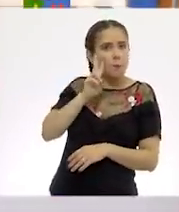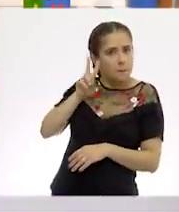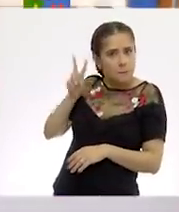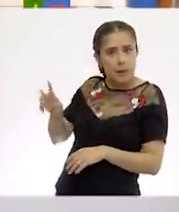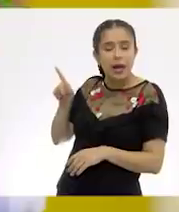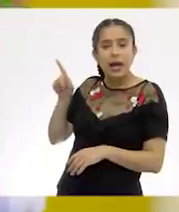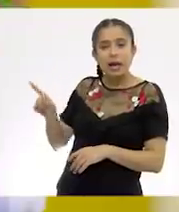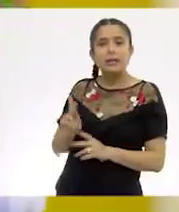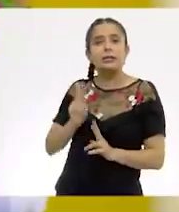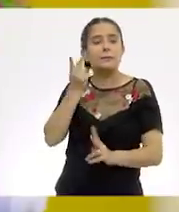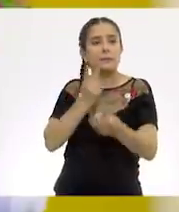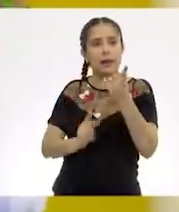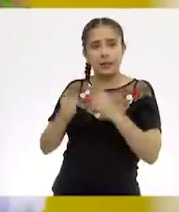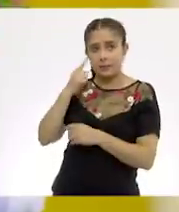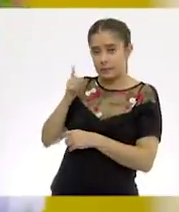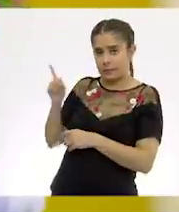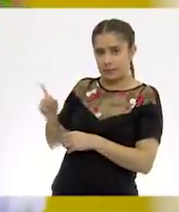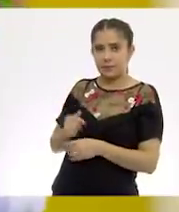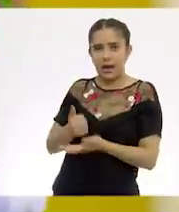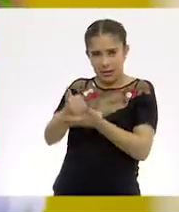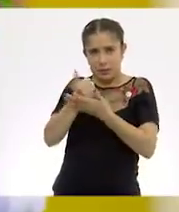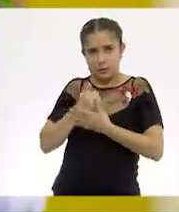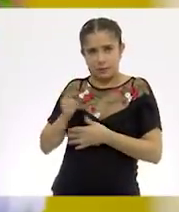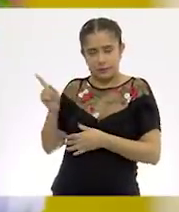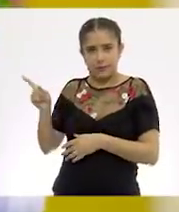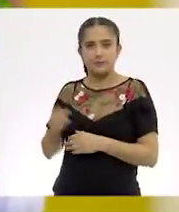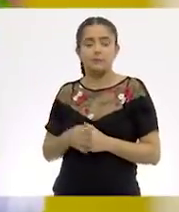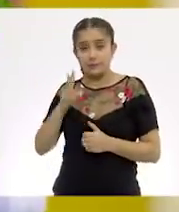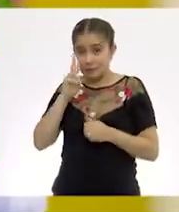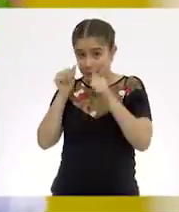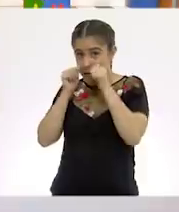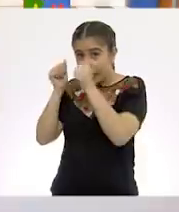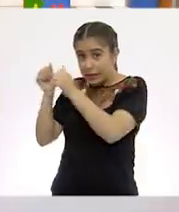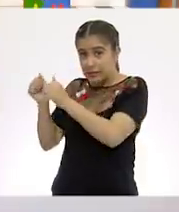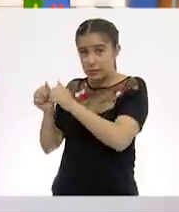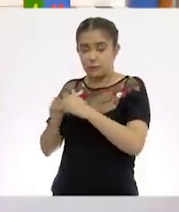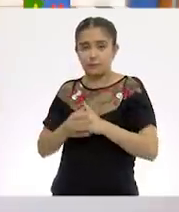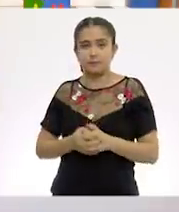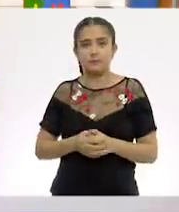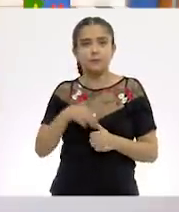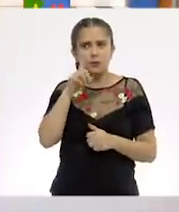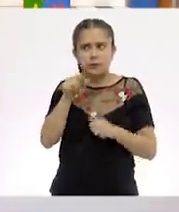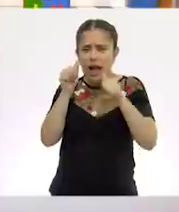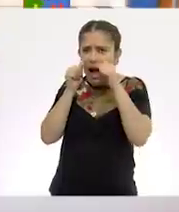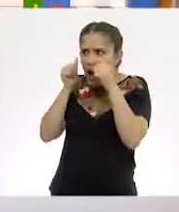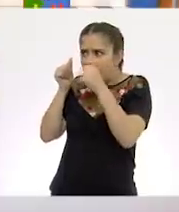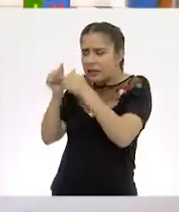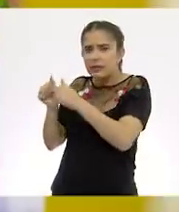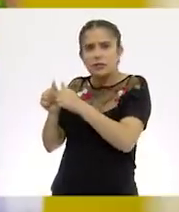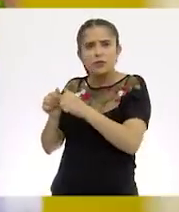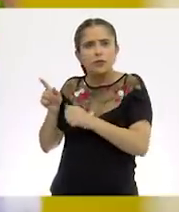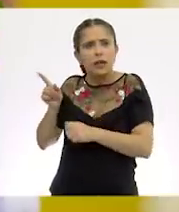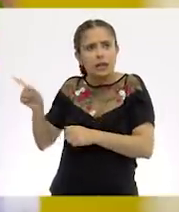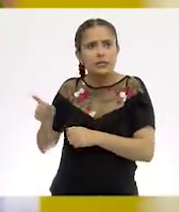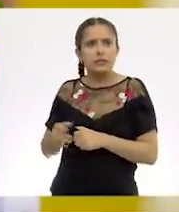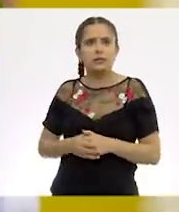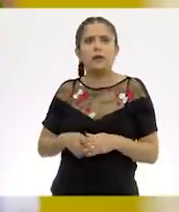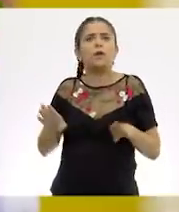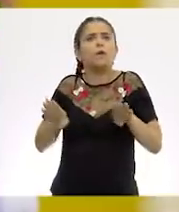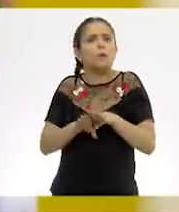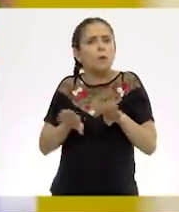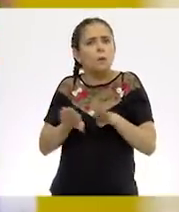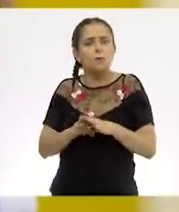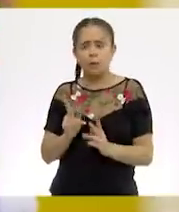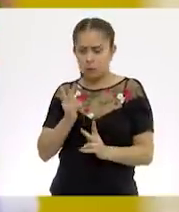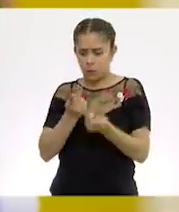muy tímida. Ayúdame, Alexia, por favor. A ver. Mira, observa cómo están y descríbele a los niños cómo